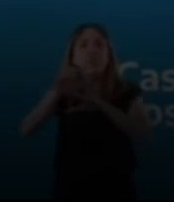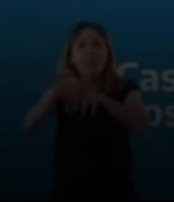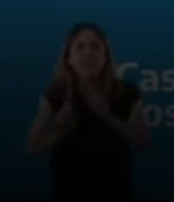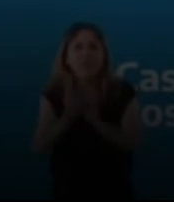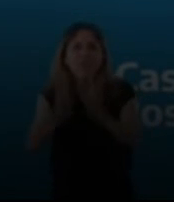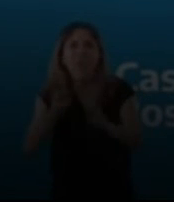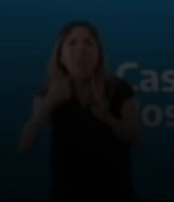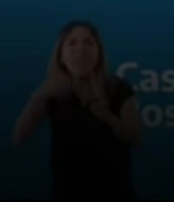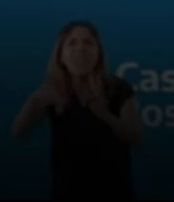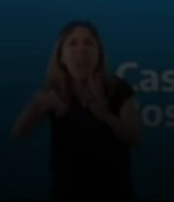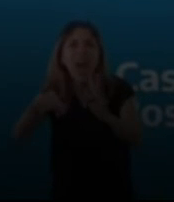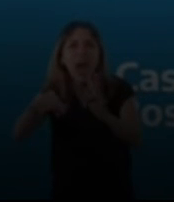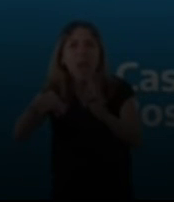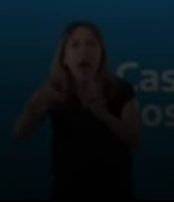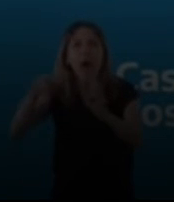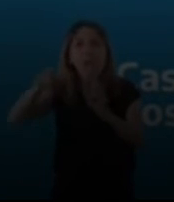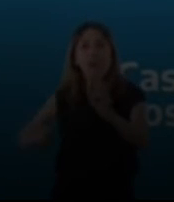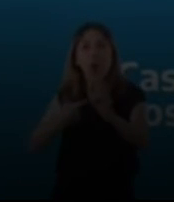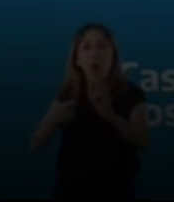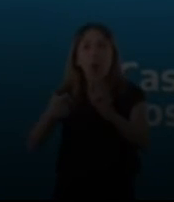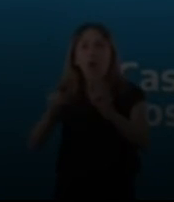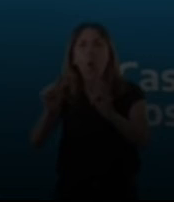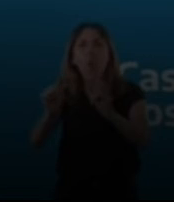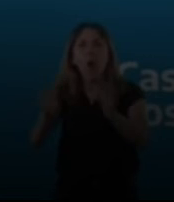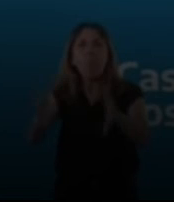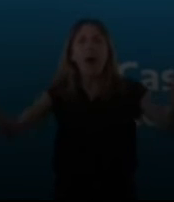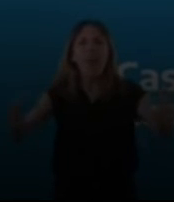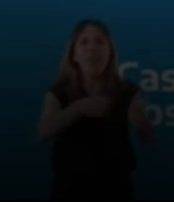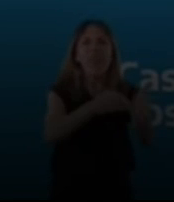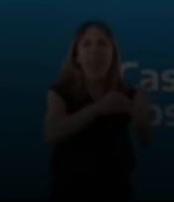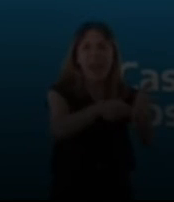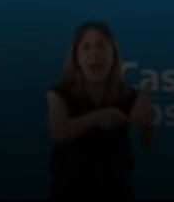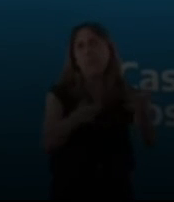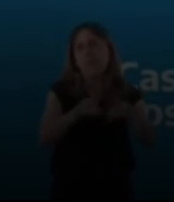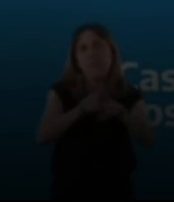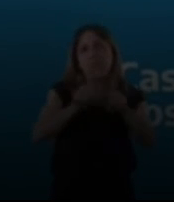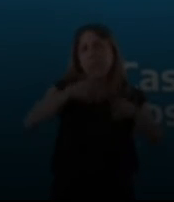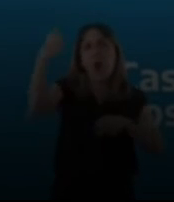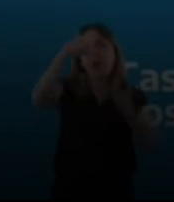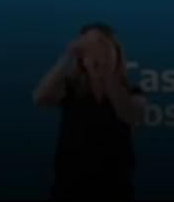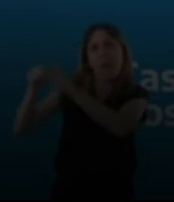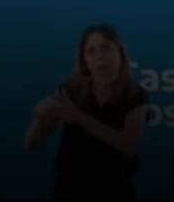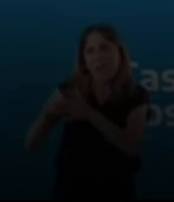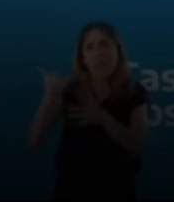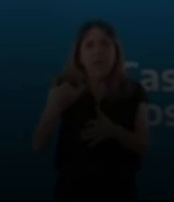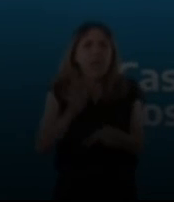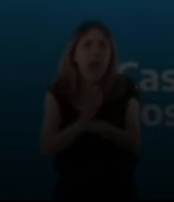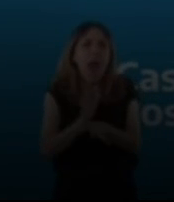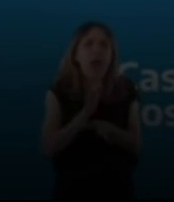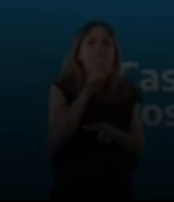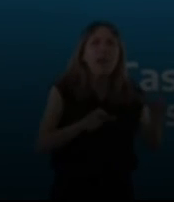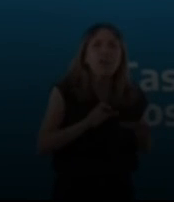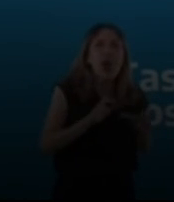y a mejor tecnología para plantar, también esto es necesario hacerlo, como se hace en muchos países del mundo con los pequeños y medianos